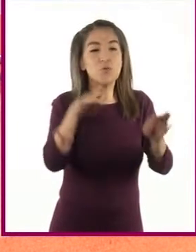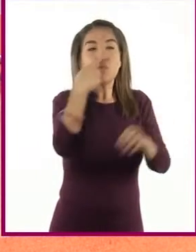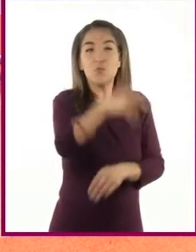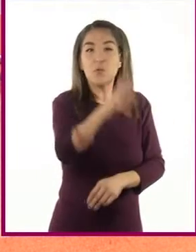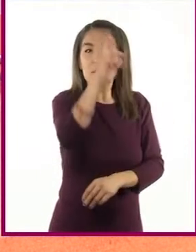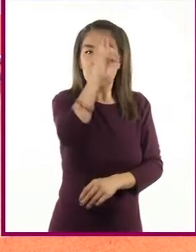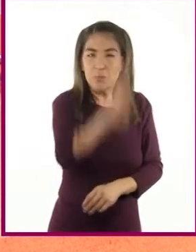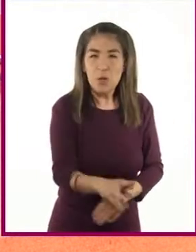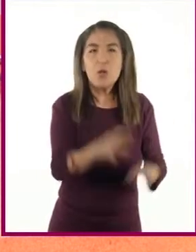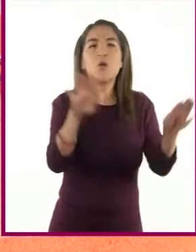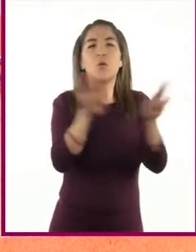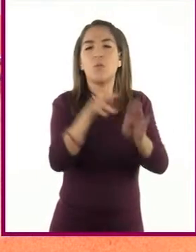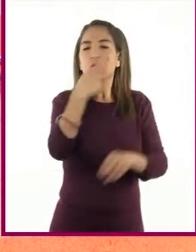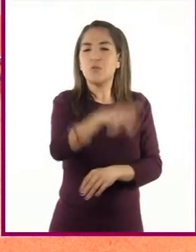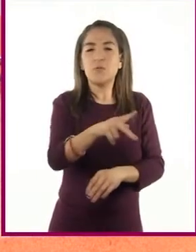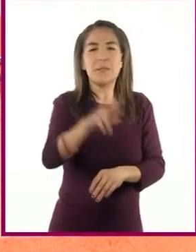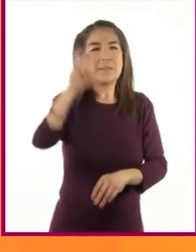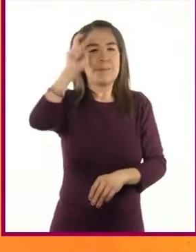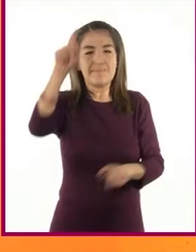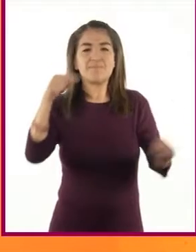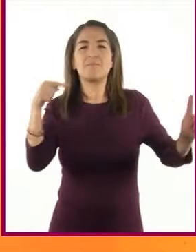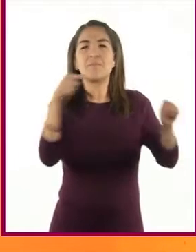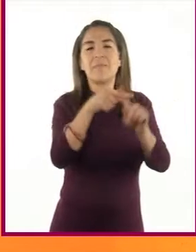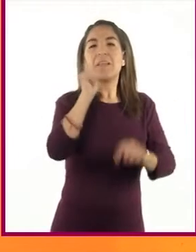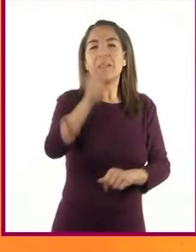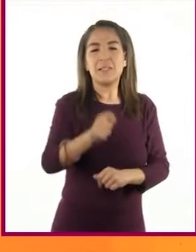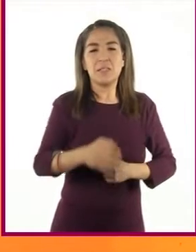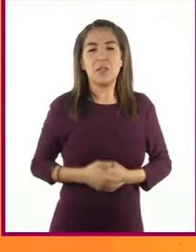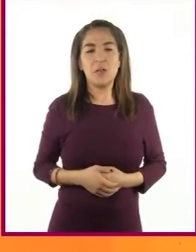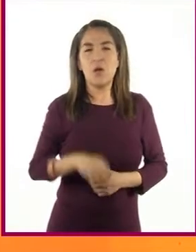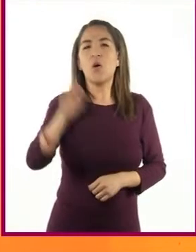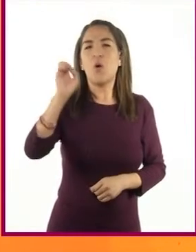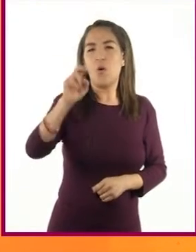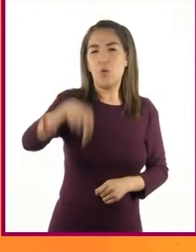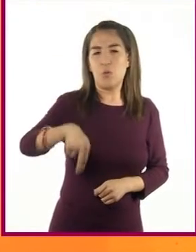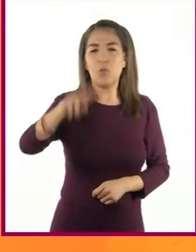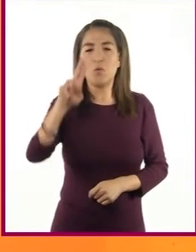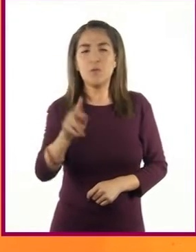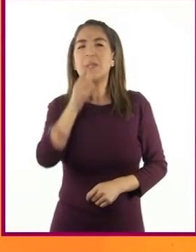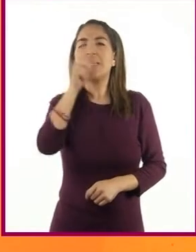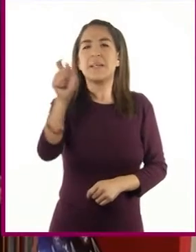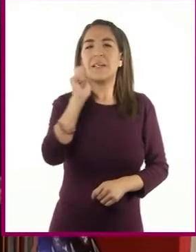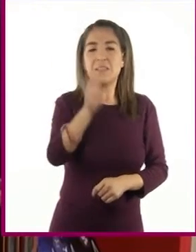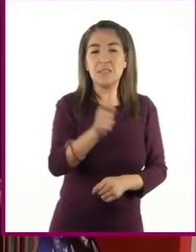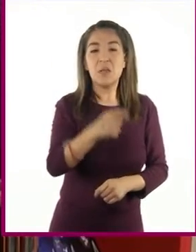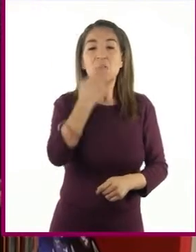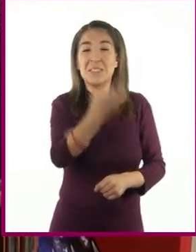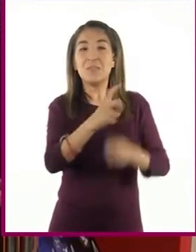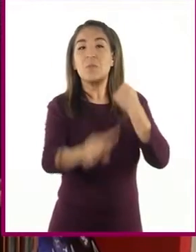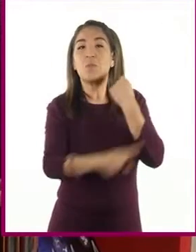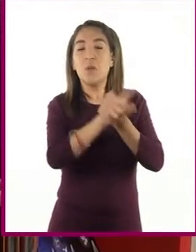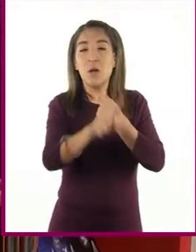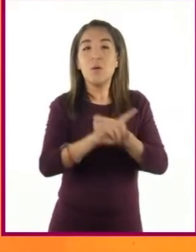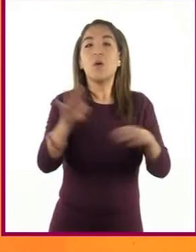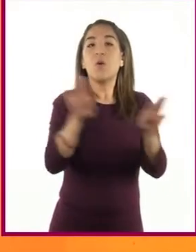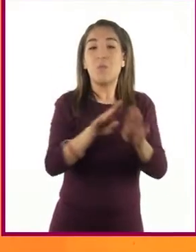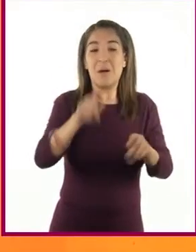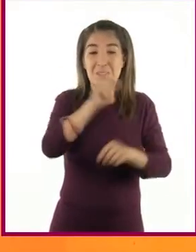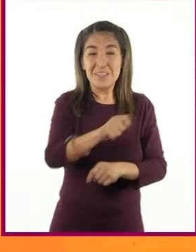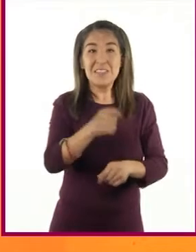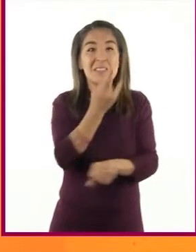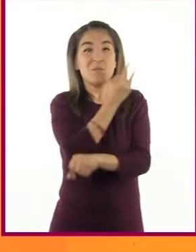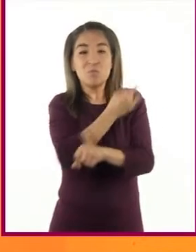sueño que una realidad. Según la Organización de las Naciones Unidas, esto pasa cuando un Estado incumple